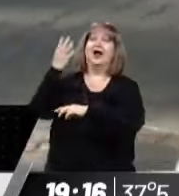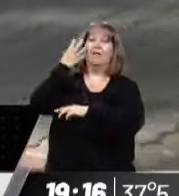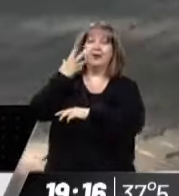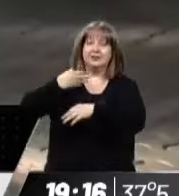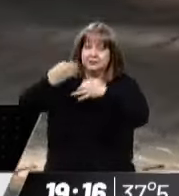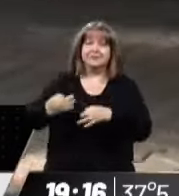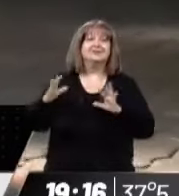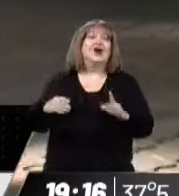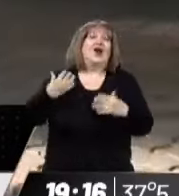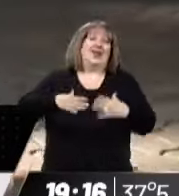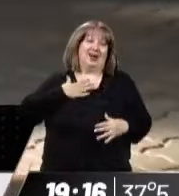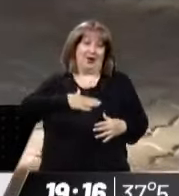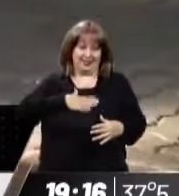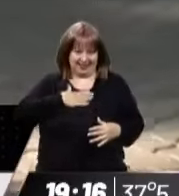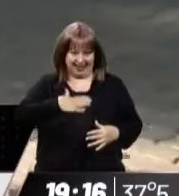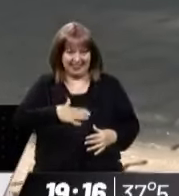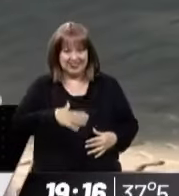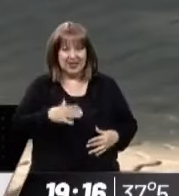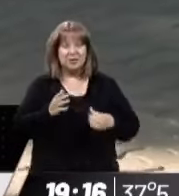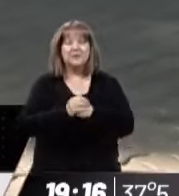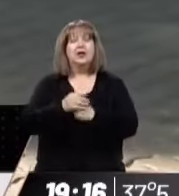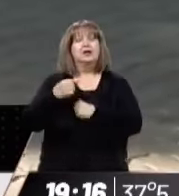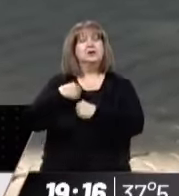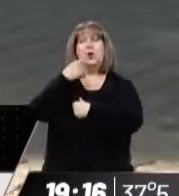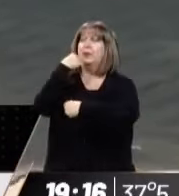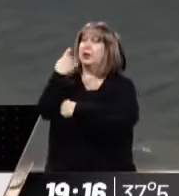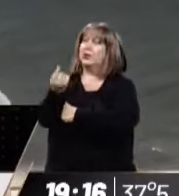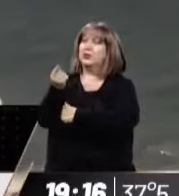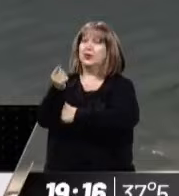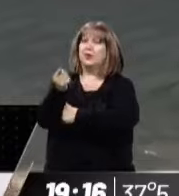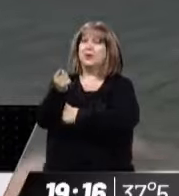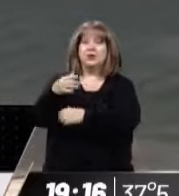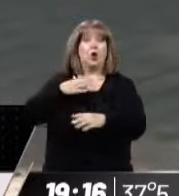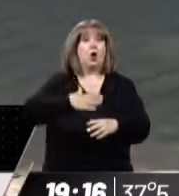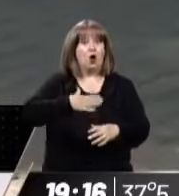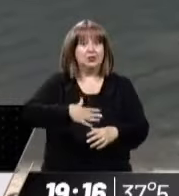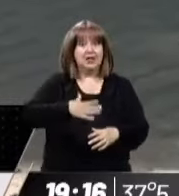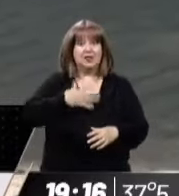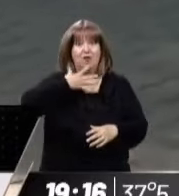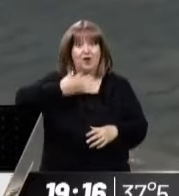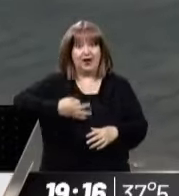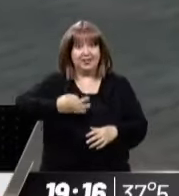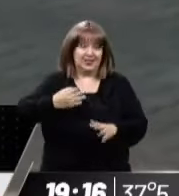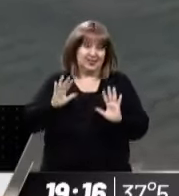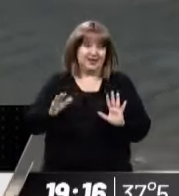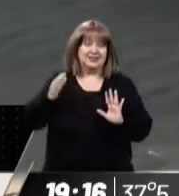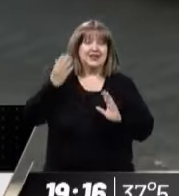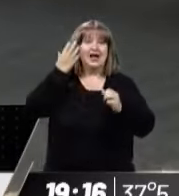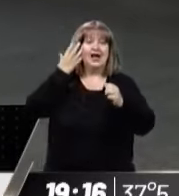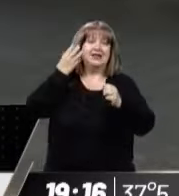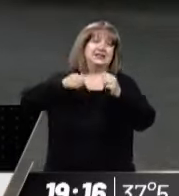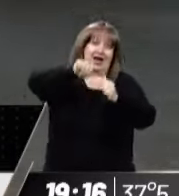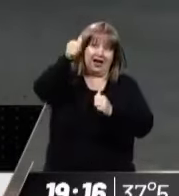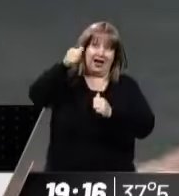Estás contento, veo que tu país te está llenando, lo que necesitabas ver. Más que contento, repetimos la historia, miramos. Ganamos la